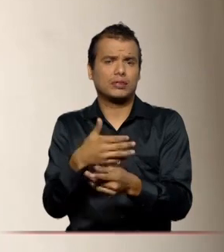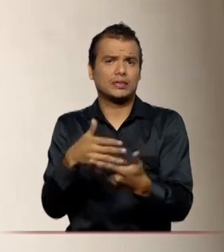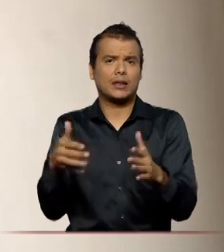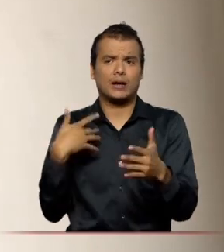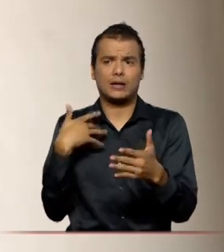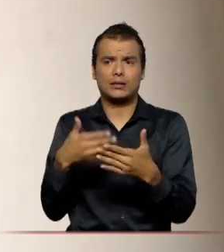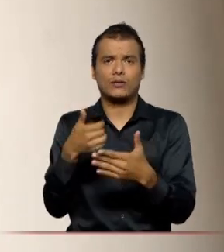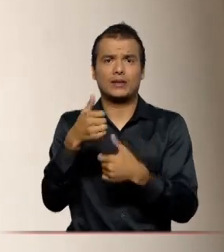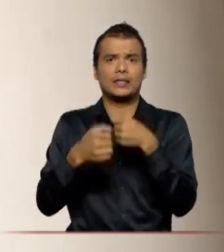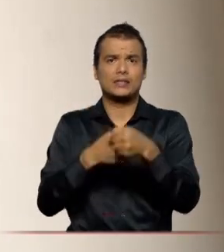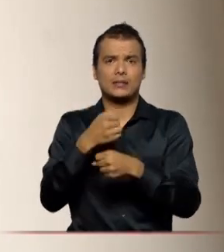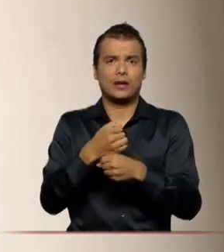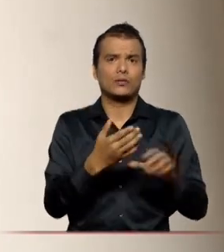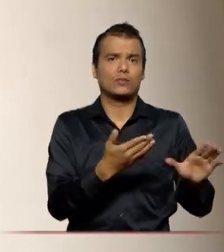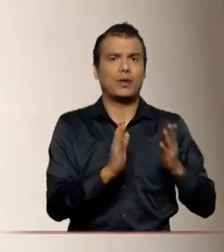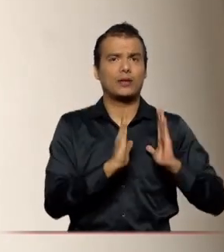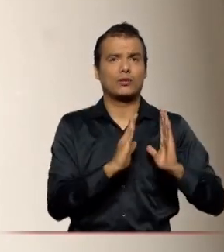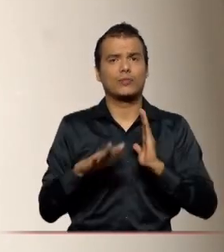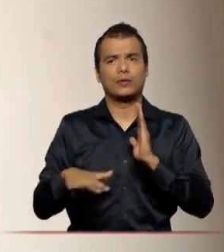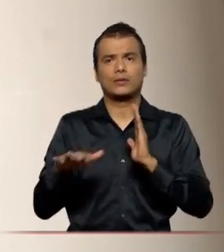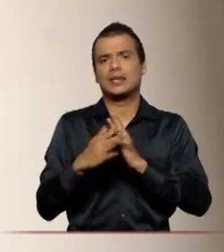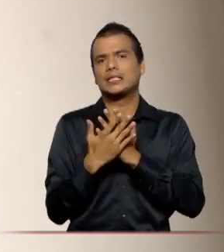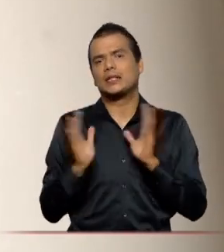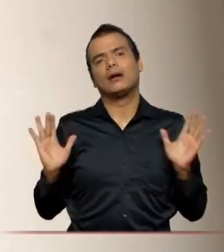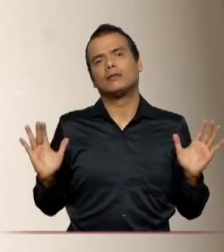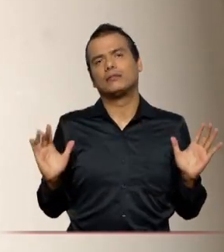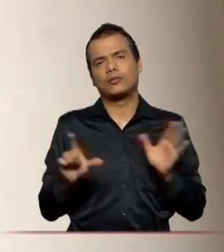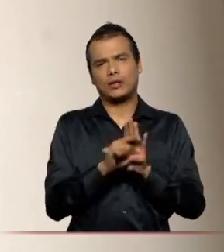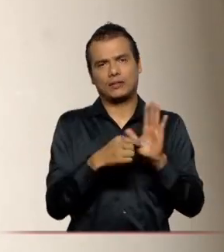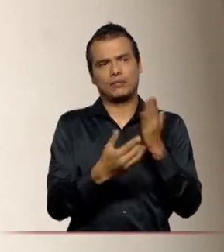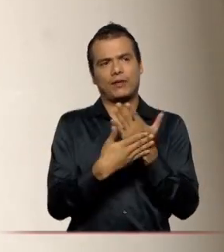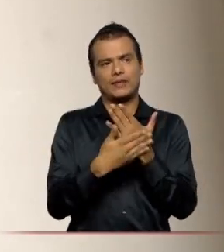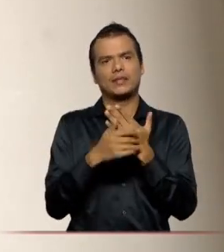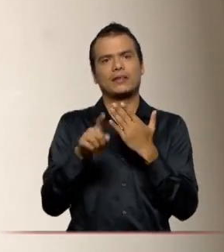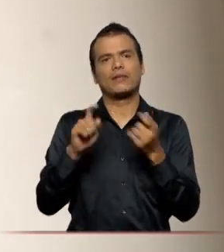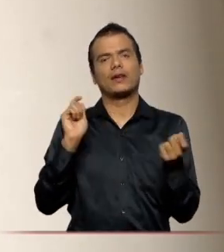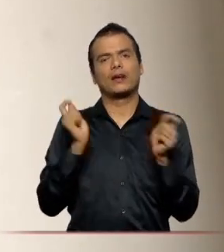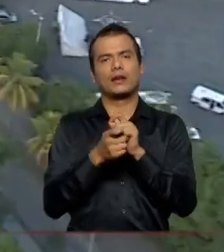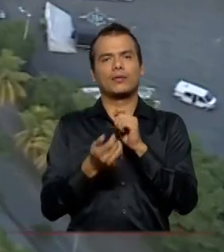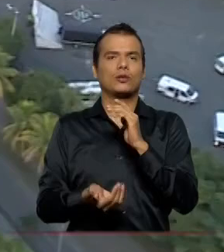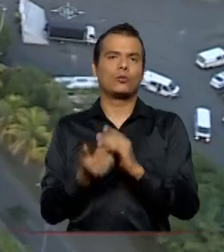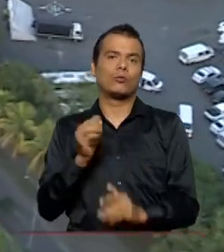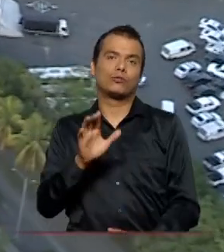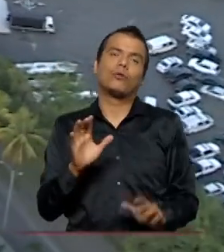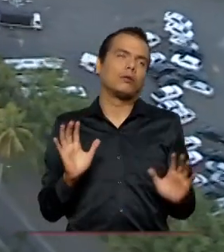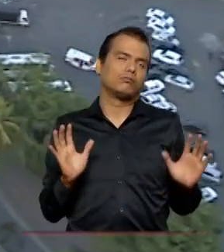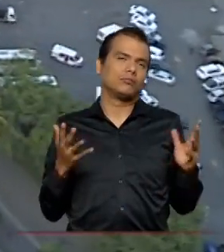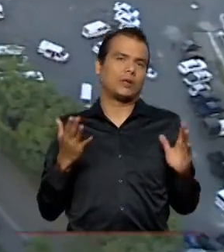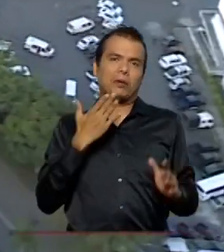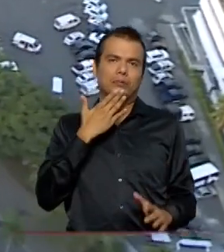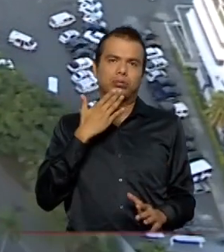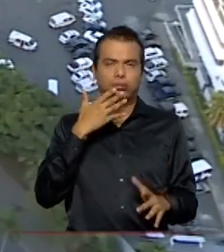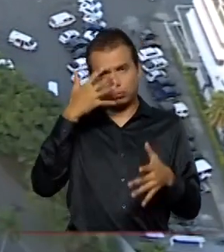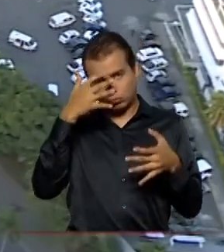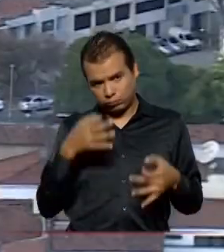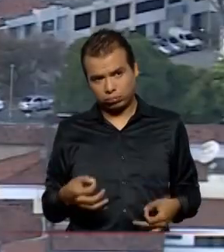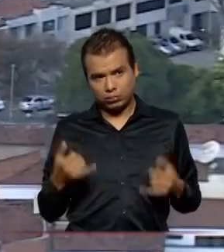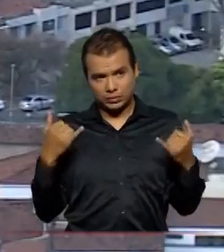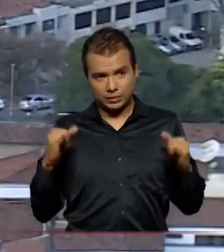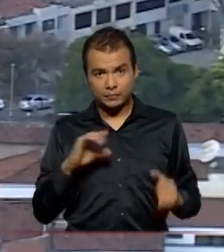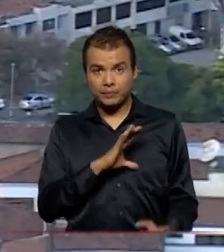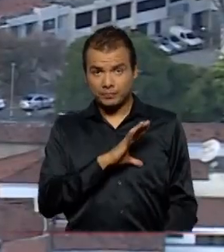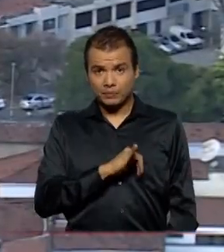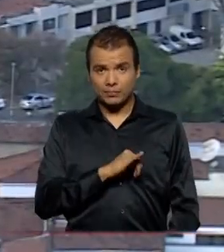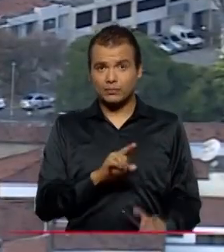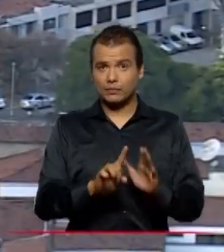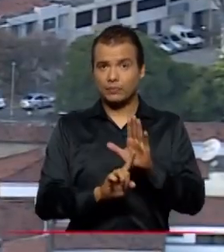haber expedido el POT anterior, donde la ley le demanda que debe expedir uno nuevo. La sucursal del Cielo, que ha visto un importante